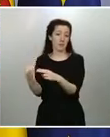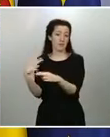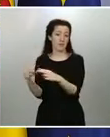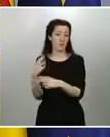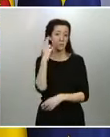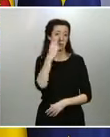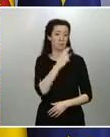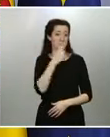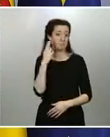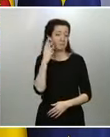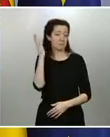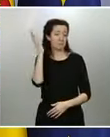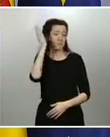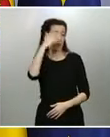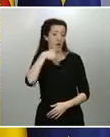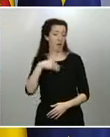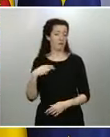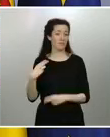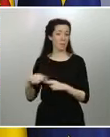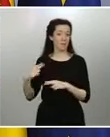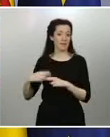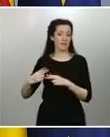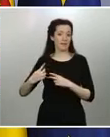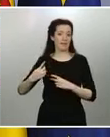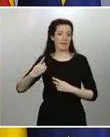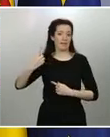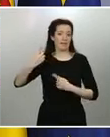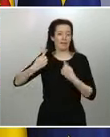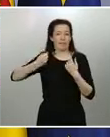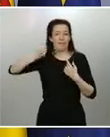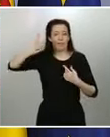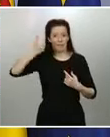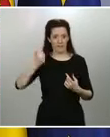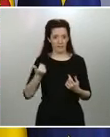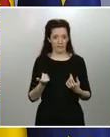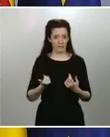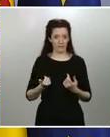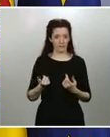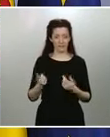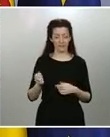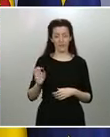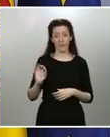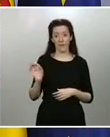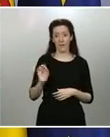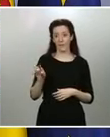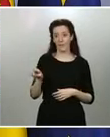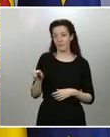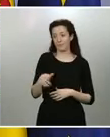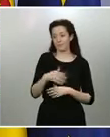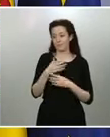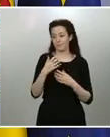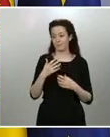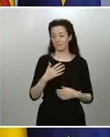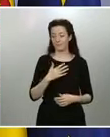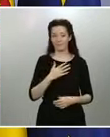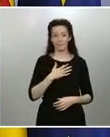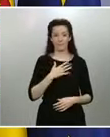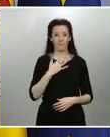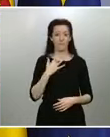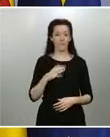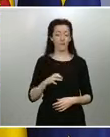política testimonial o simplemente entre su fin político se encuentre el desorden el caos